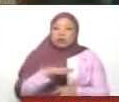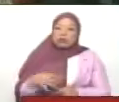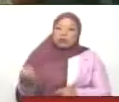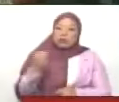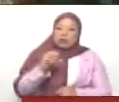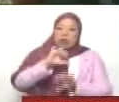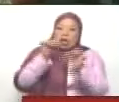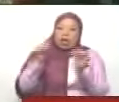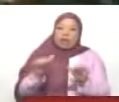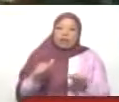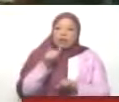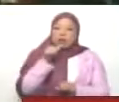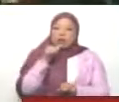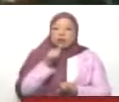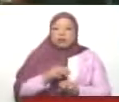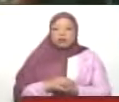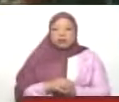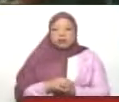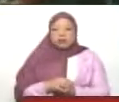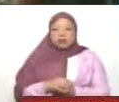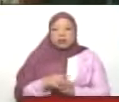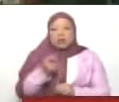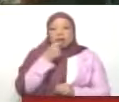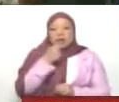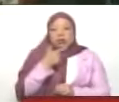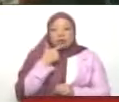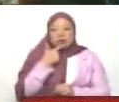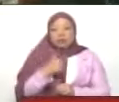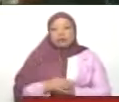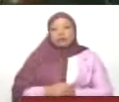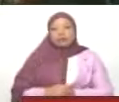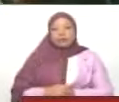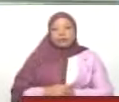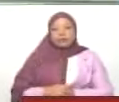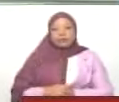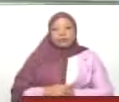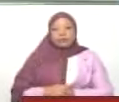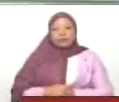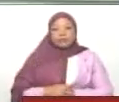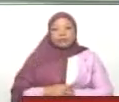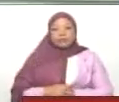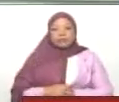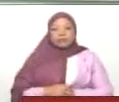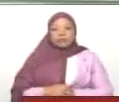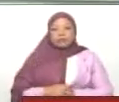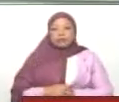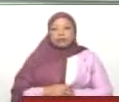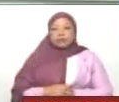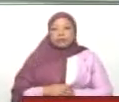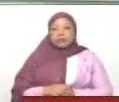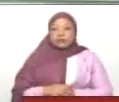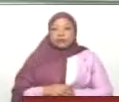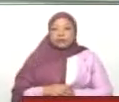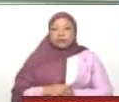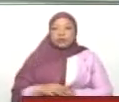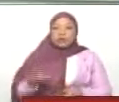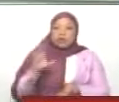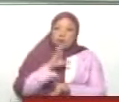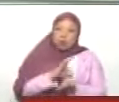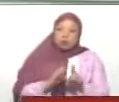a los artesanos. Este censo ha sido muy hermoso. Muchísimas gracias. Mira, y esto es cultura. Como dice la